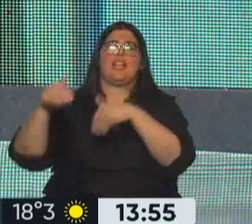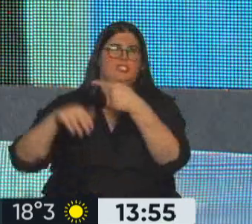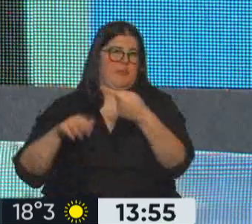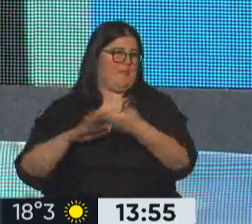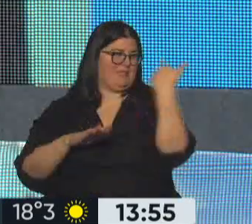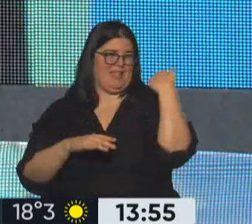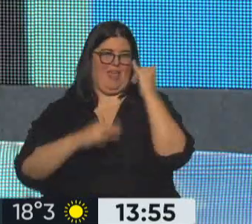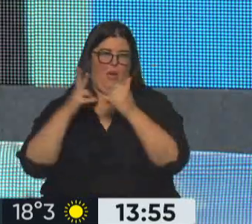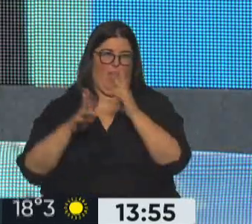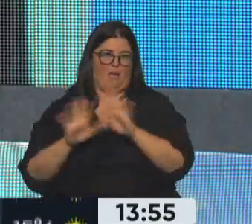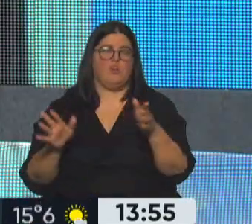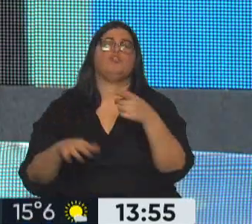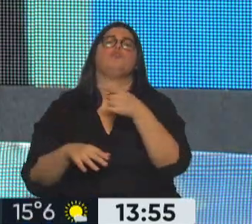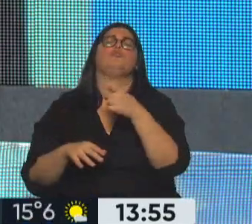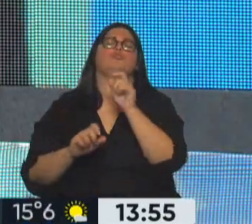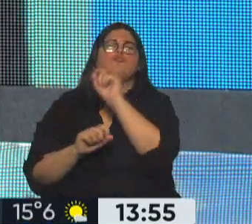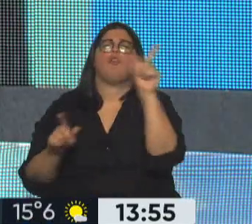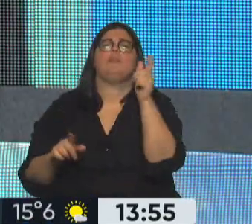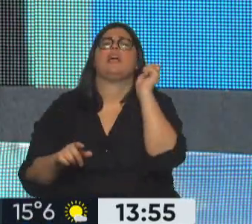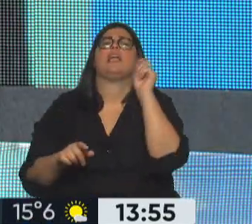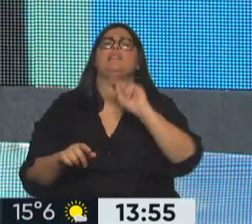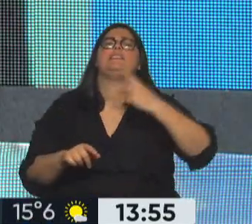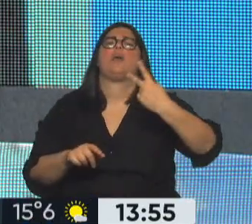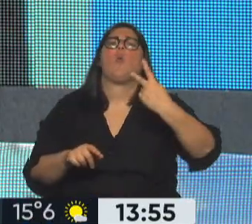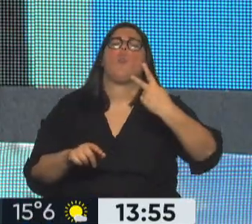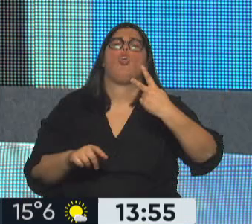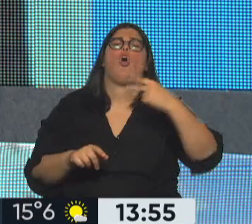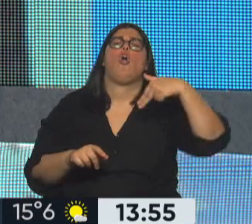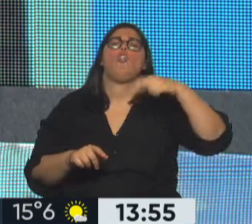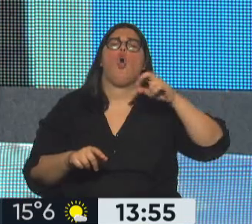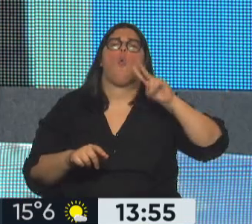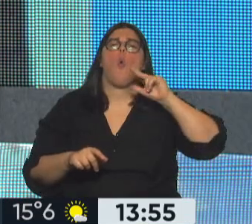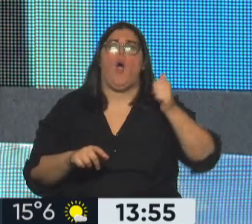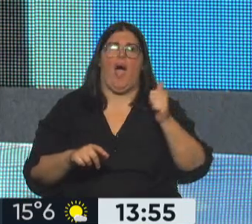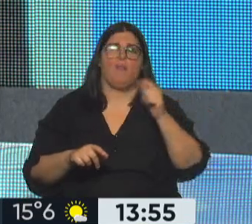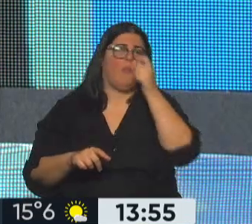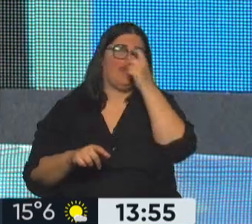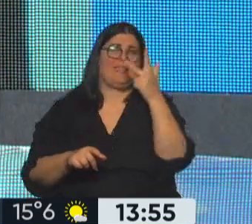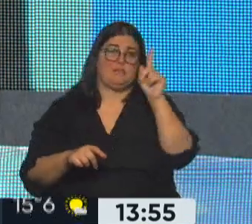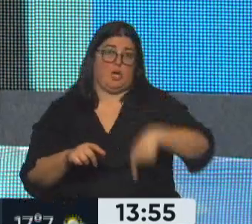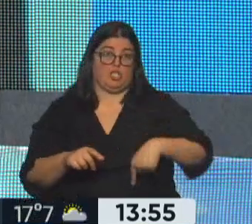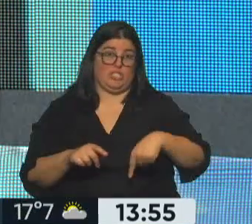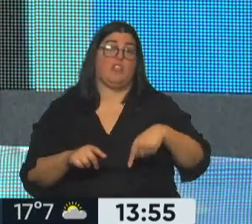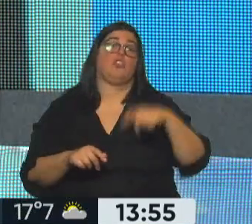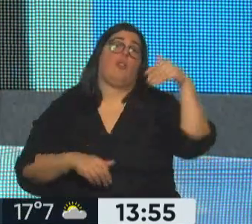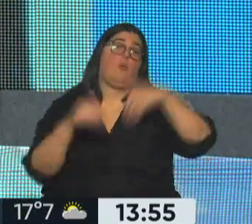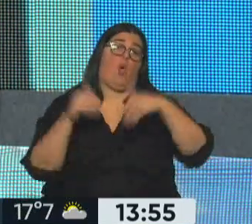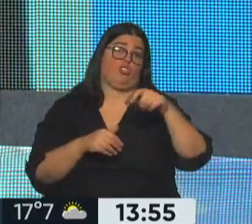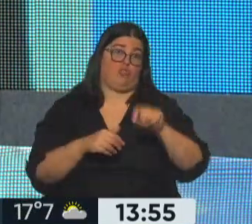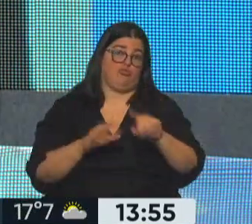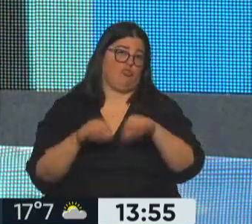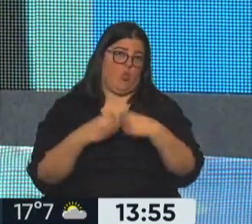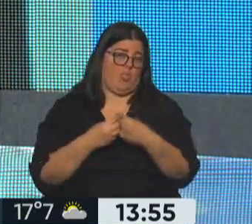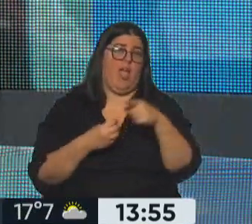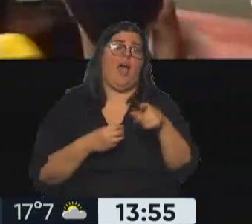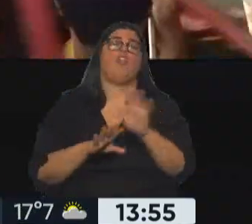La sorpresa fue quien arribó en segundo puesto, Daniel Noboa, quien con el 23% de los votos por